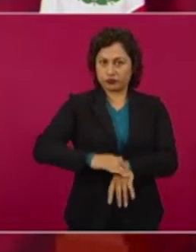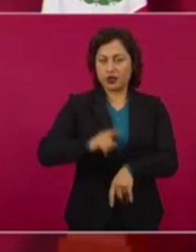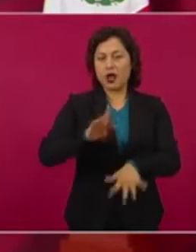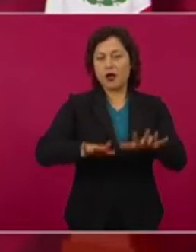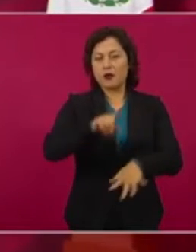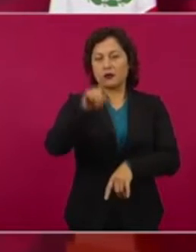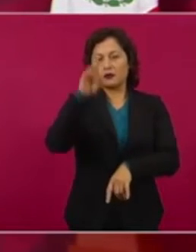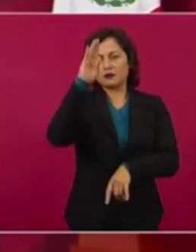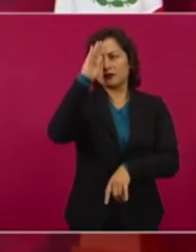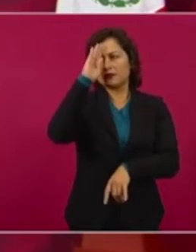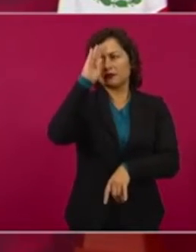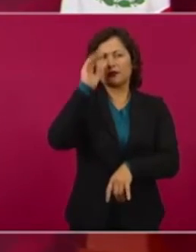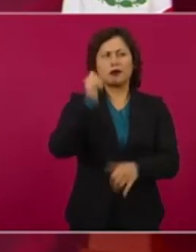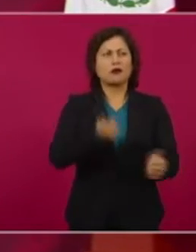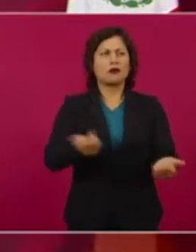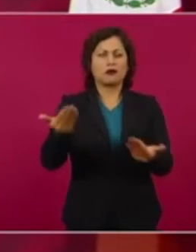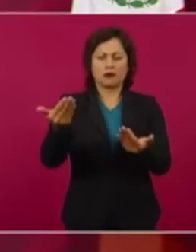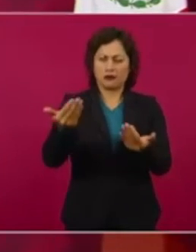y ser